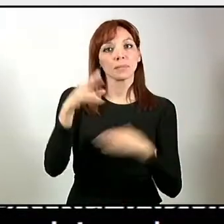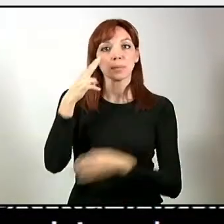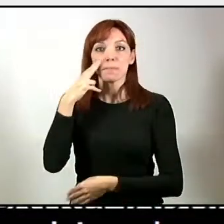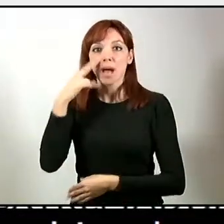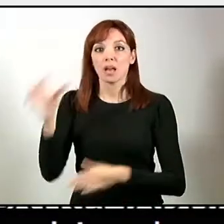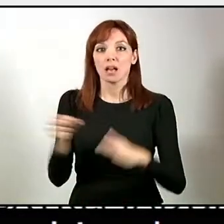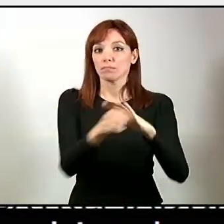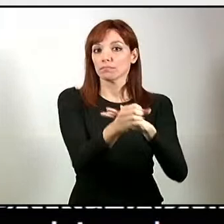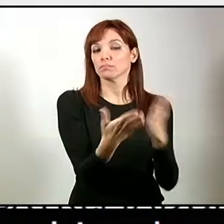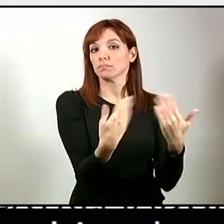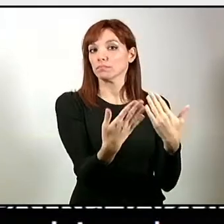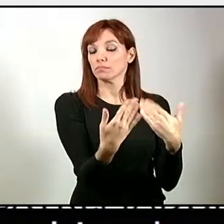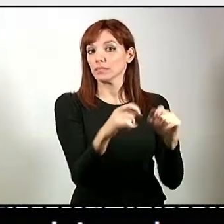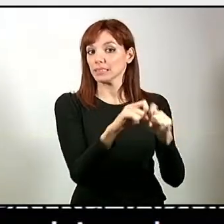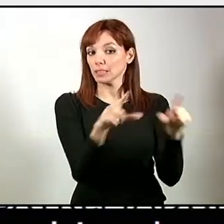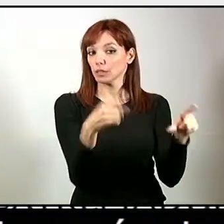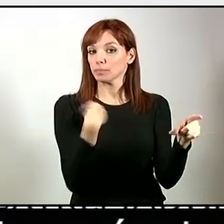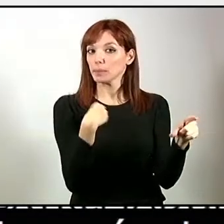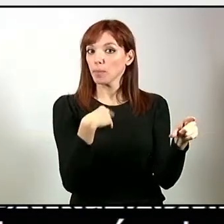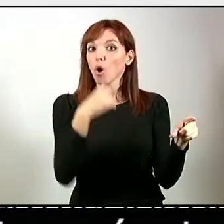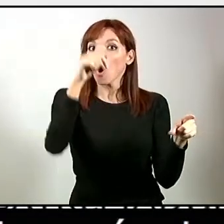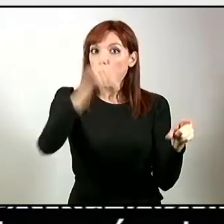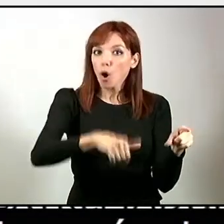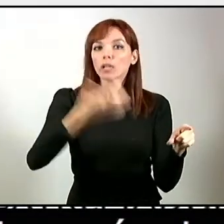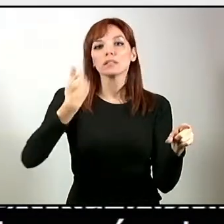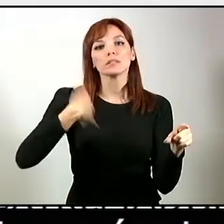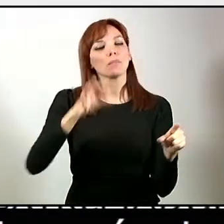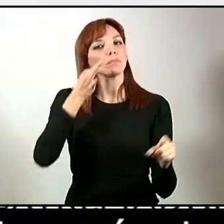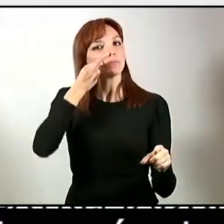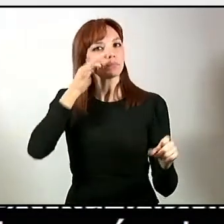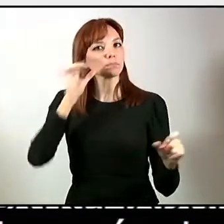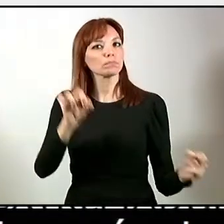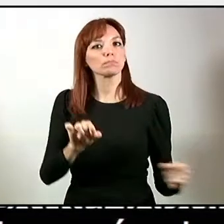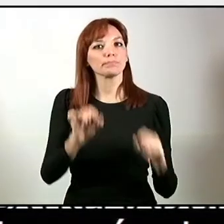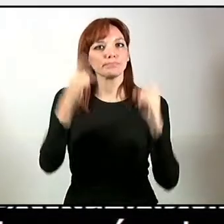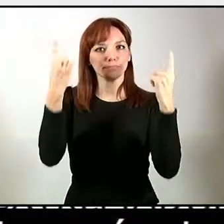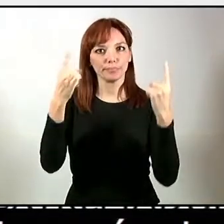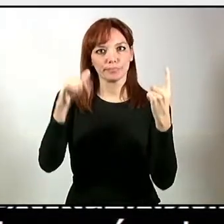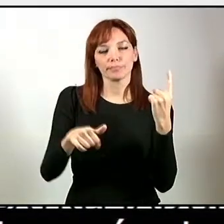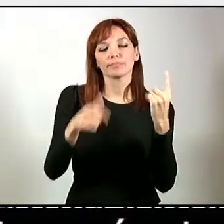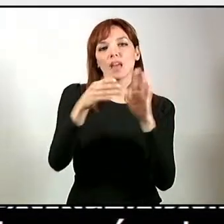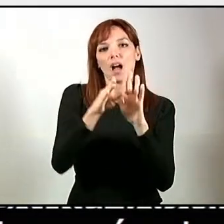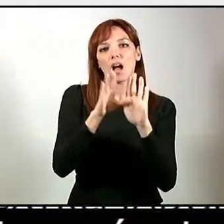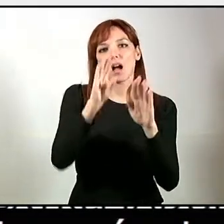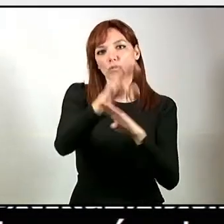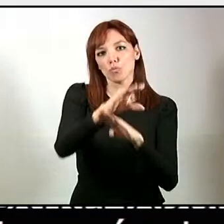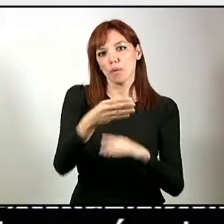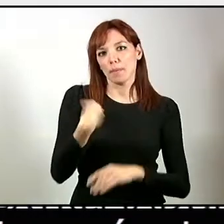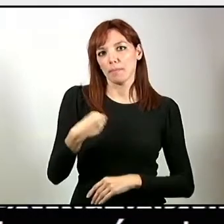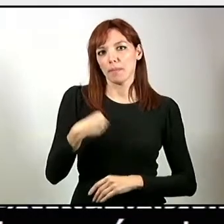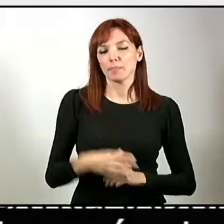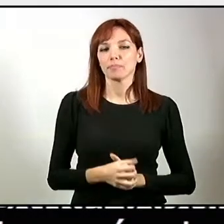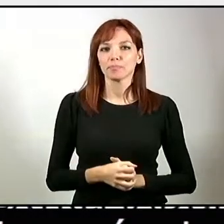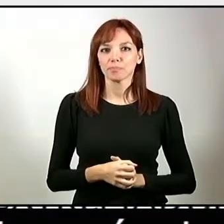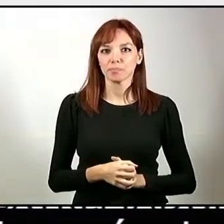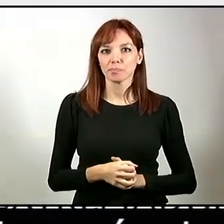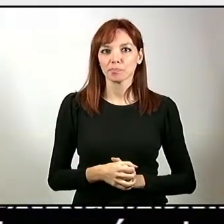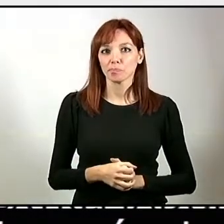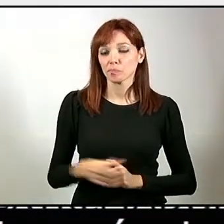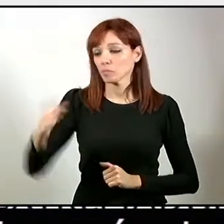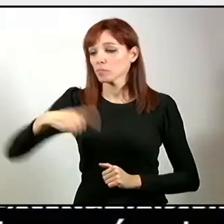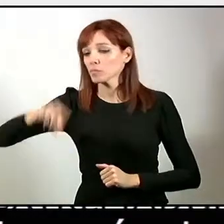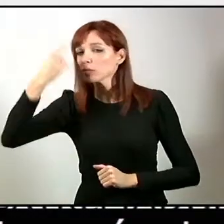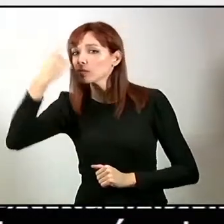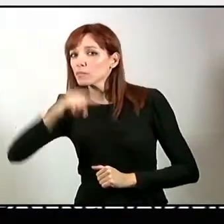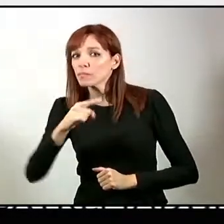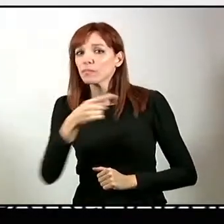del transporte. Hoy materializamos en este Consejo de Gobierno esas ayudas. Sabemos de la dificultad